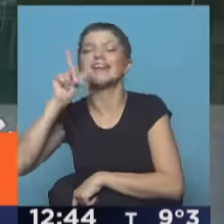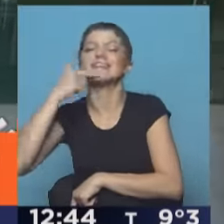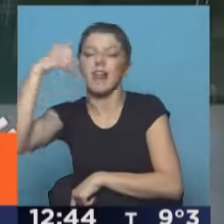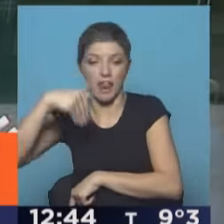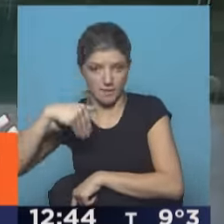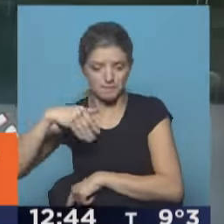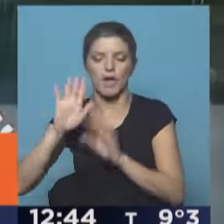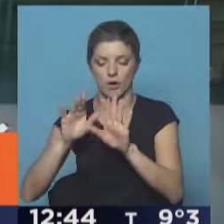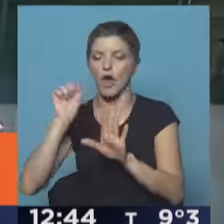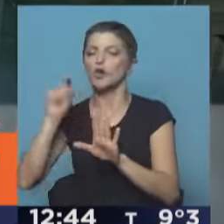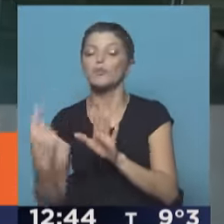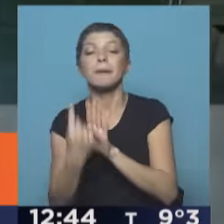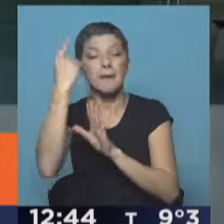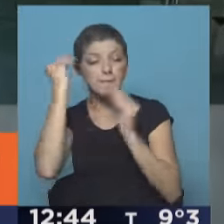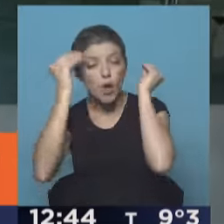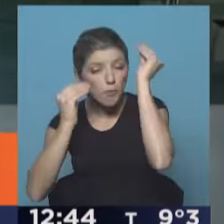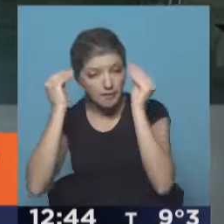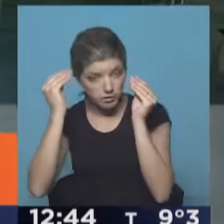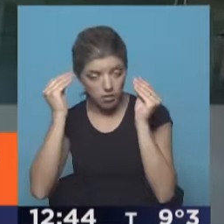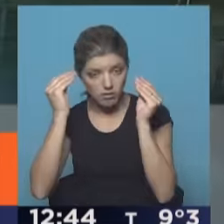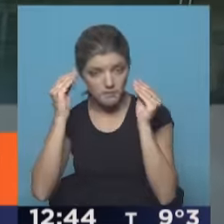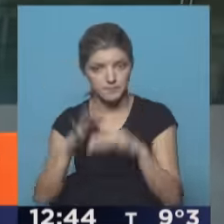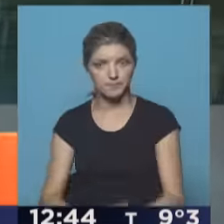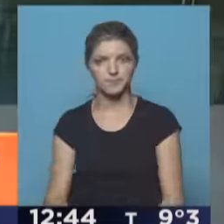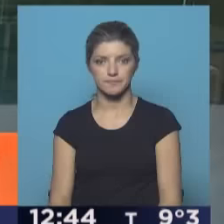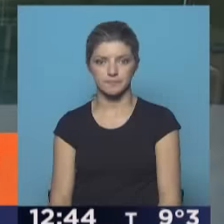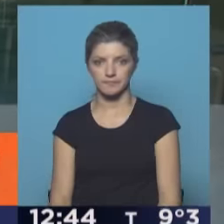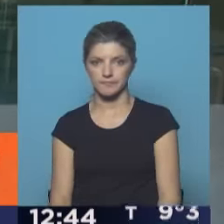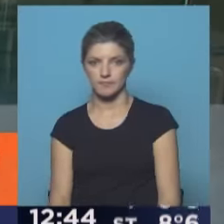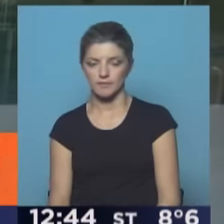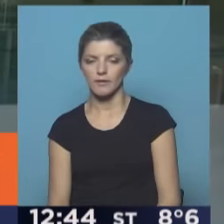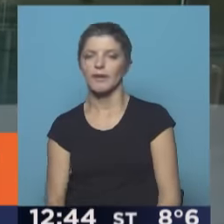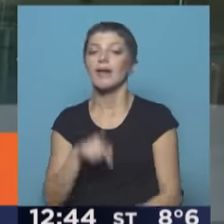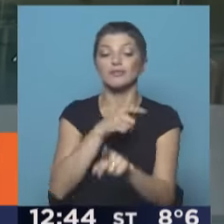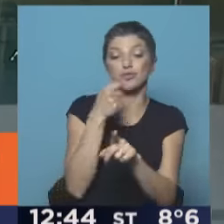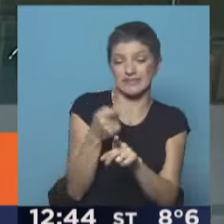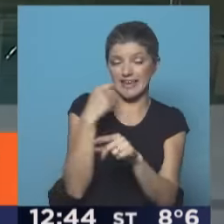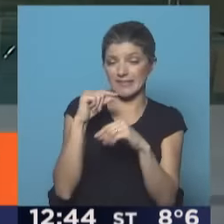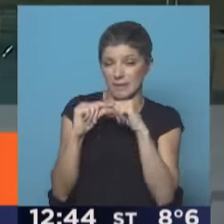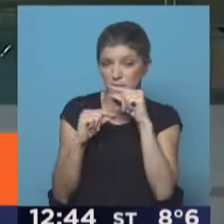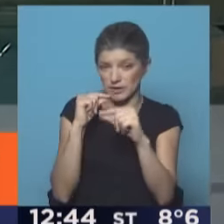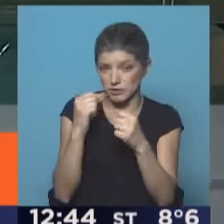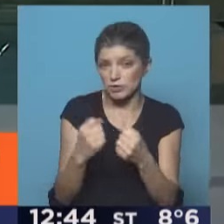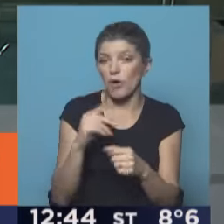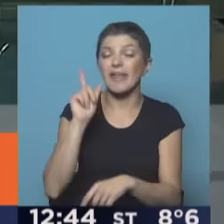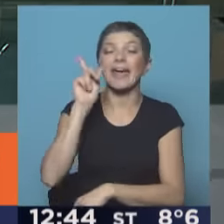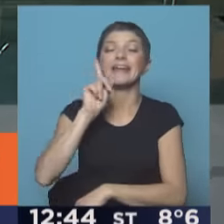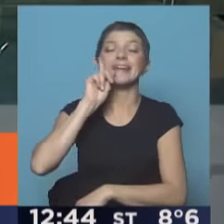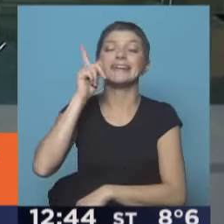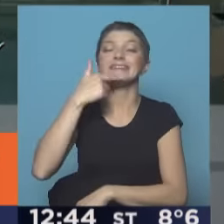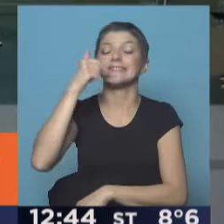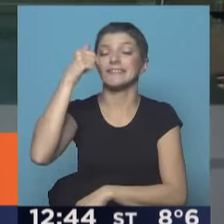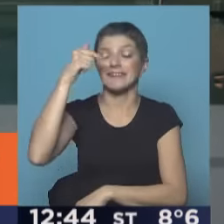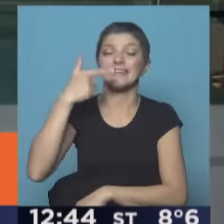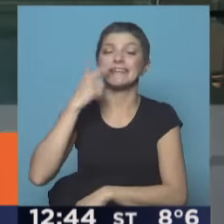primera preocupación en Turquía era el demasiado secularismo Turquía que perdía su su caráter y empezó ahí